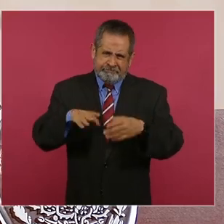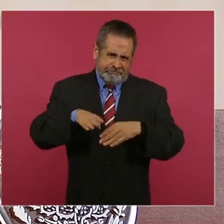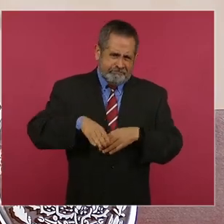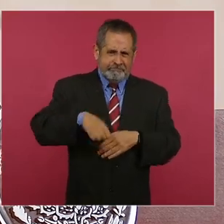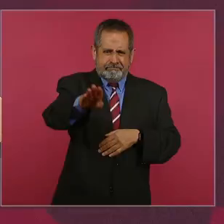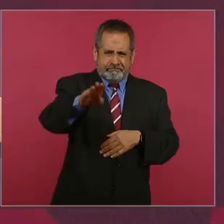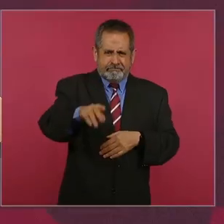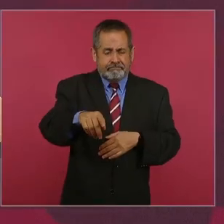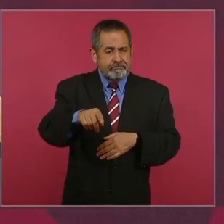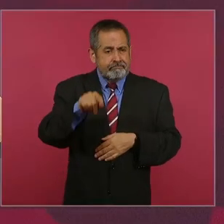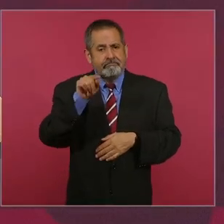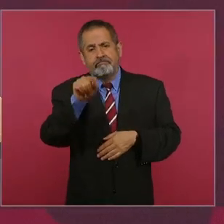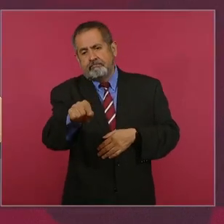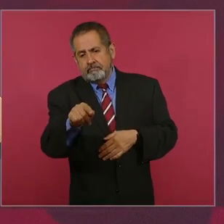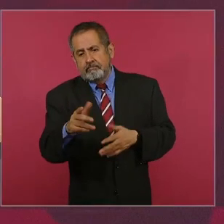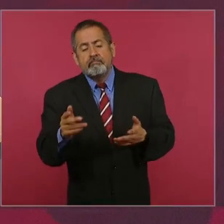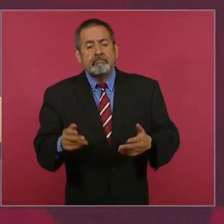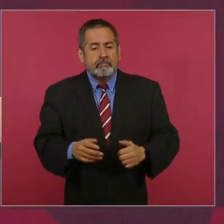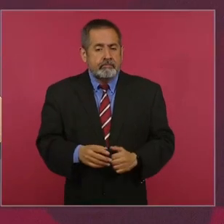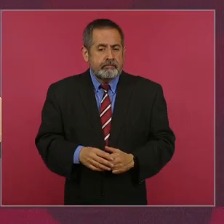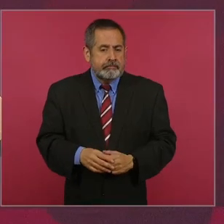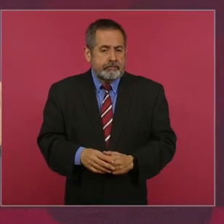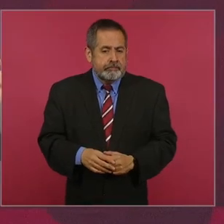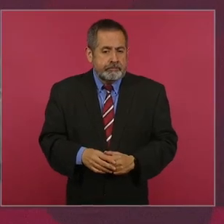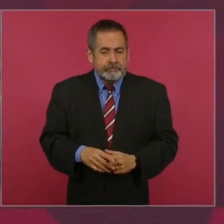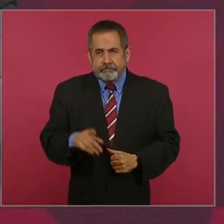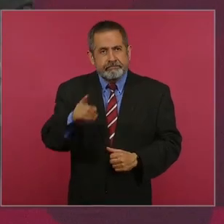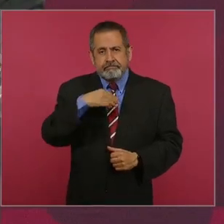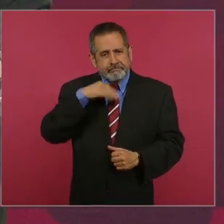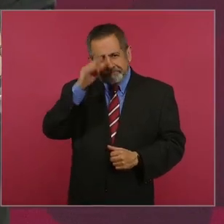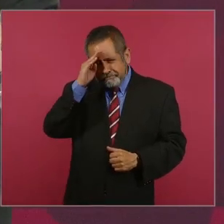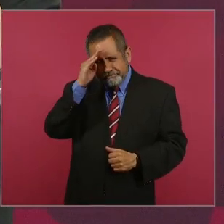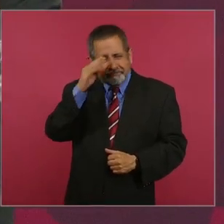tomó en cuenta que en